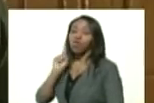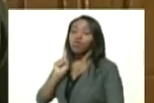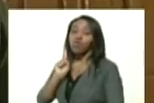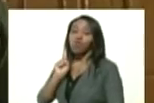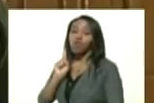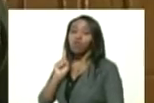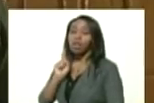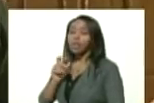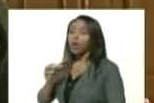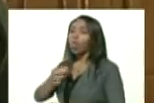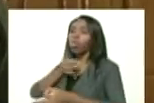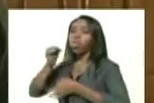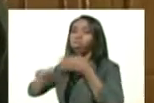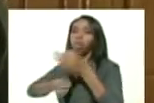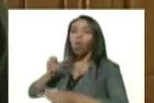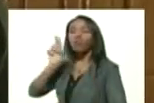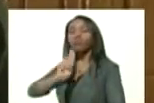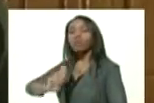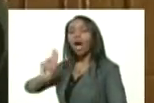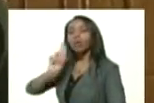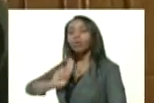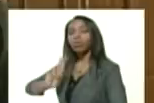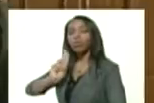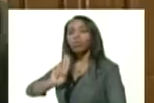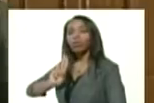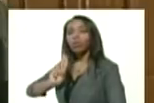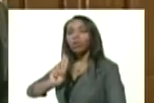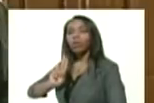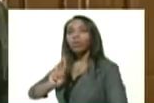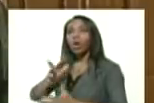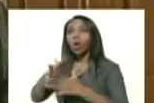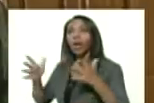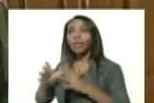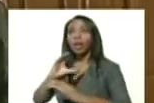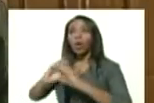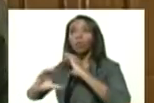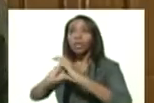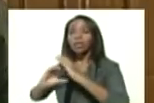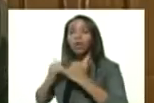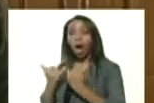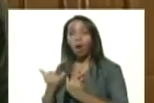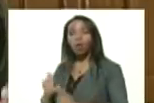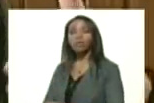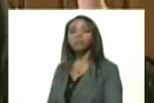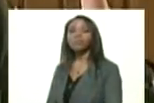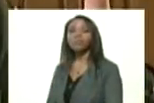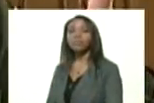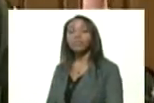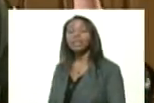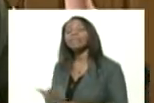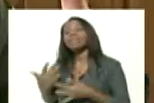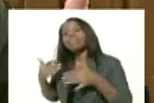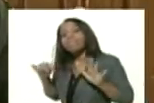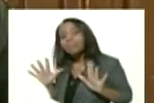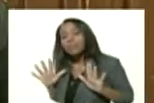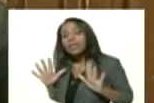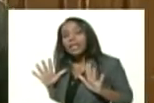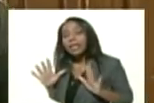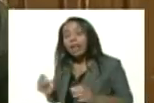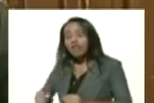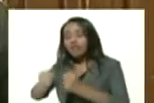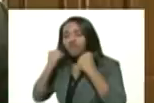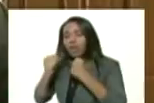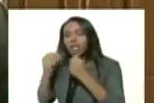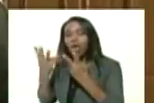discursos que está usando a través de los grandes medios de comunicación ahora es que a pesar de la contundencia